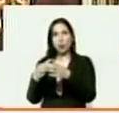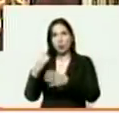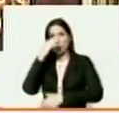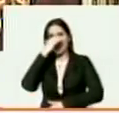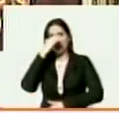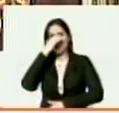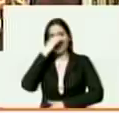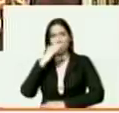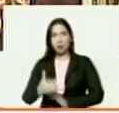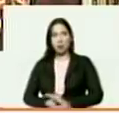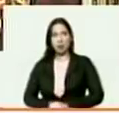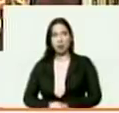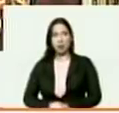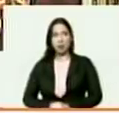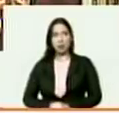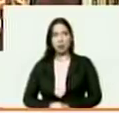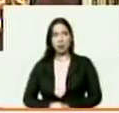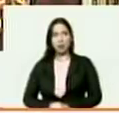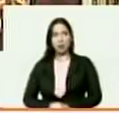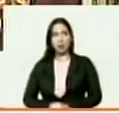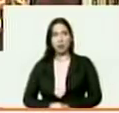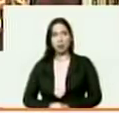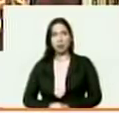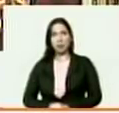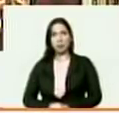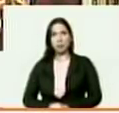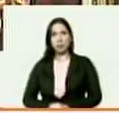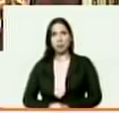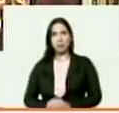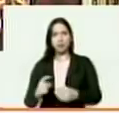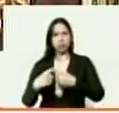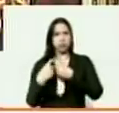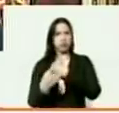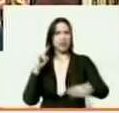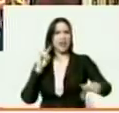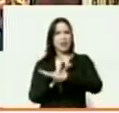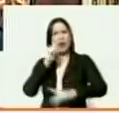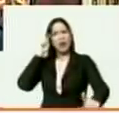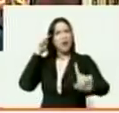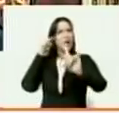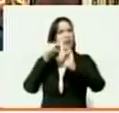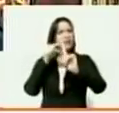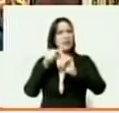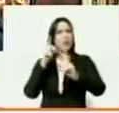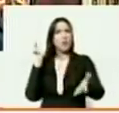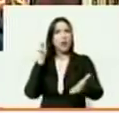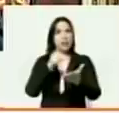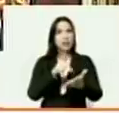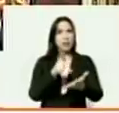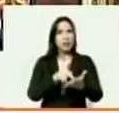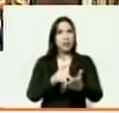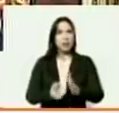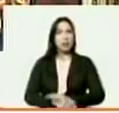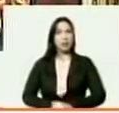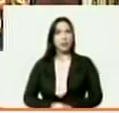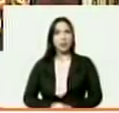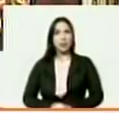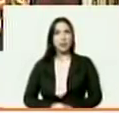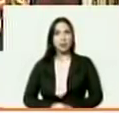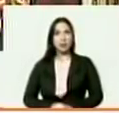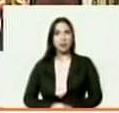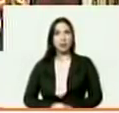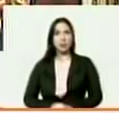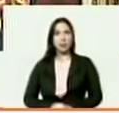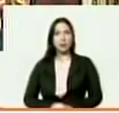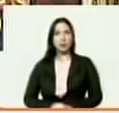terroristas, de mercenarios, traidores, desertores, con el objetivo de venir a traer a Venezuela una guerra.